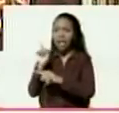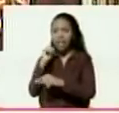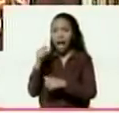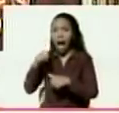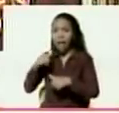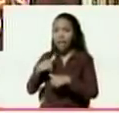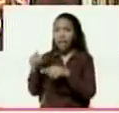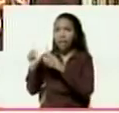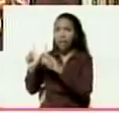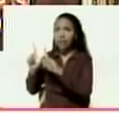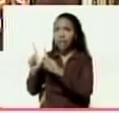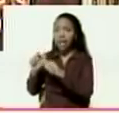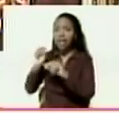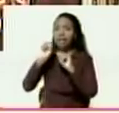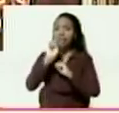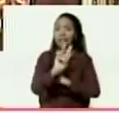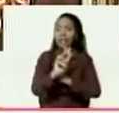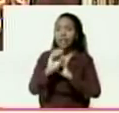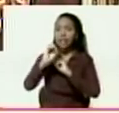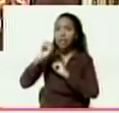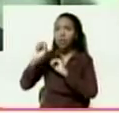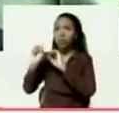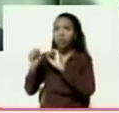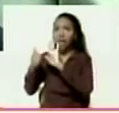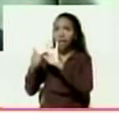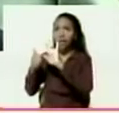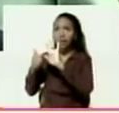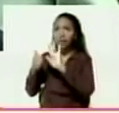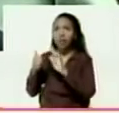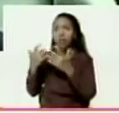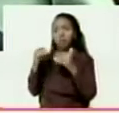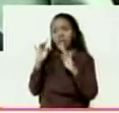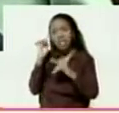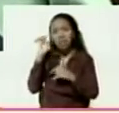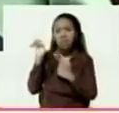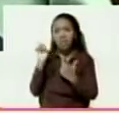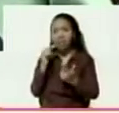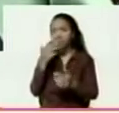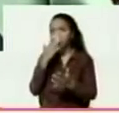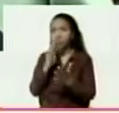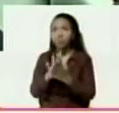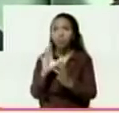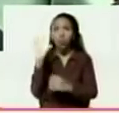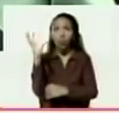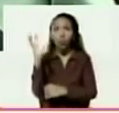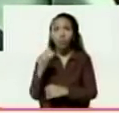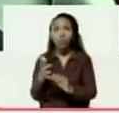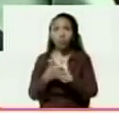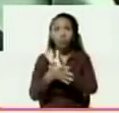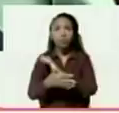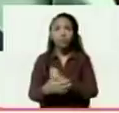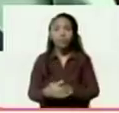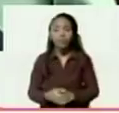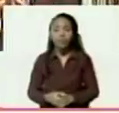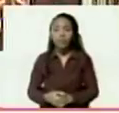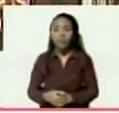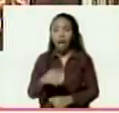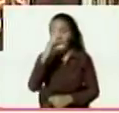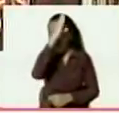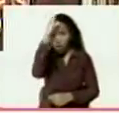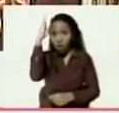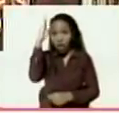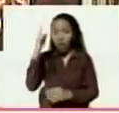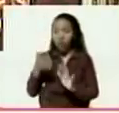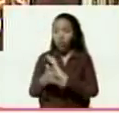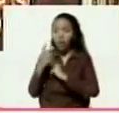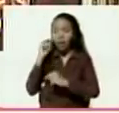canal 706. Puede ser, no tengo DirecTV. DirecTV, digo yo. A Dios dado le cortaron el DirecTV, a mí no me lo han cortado